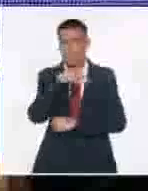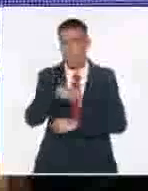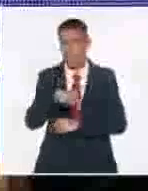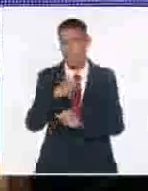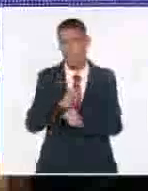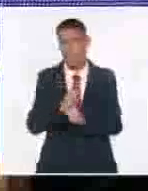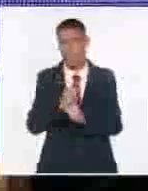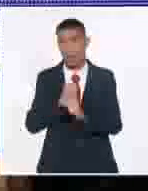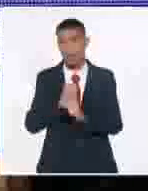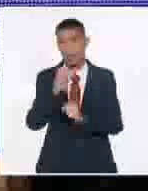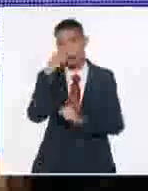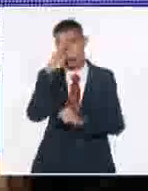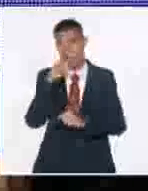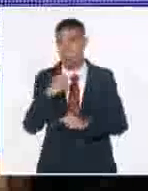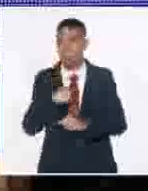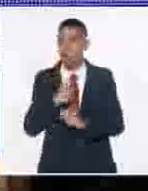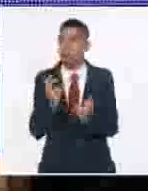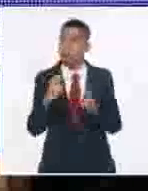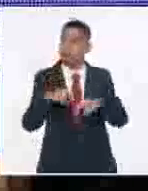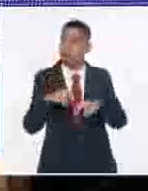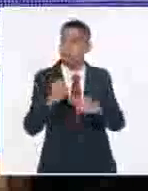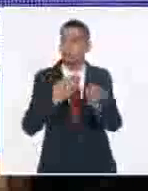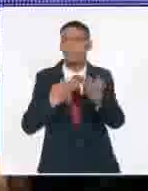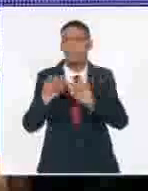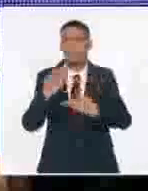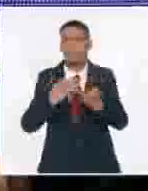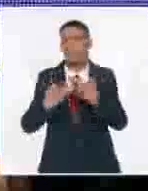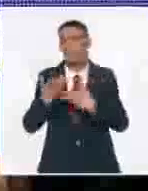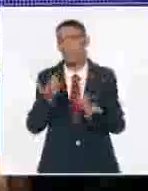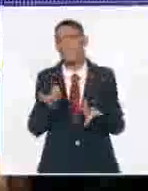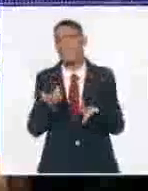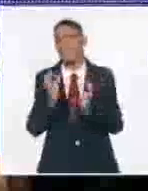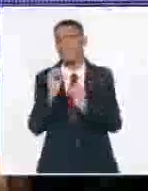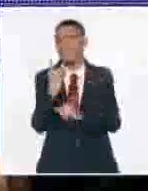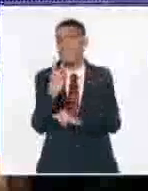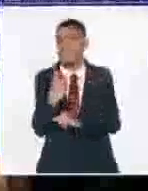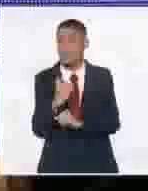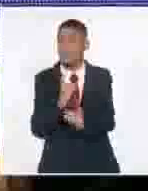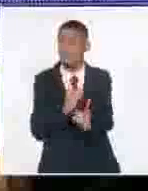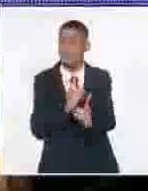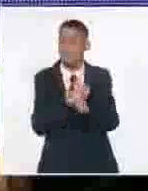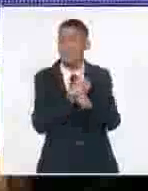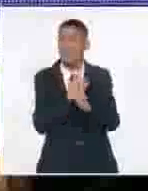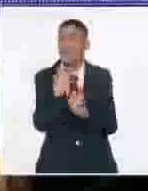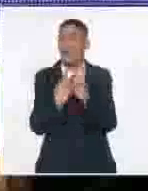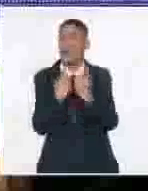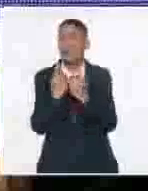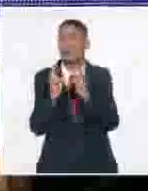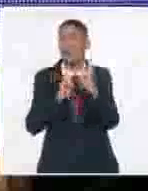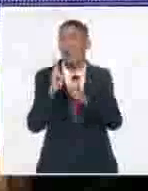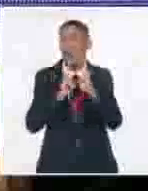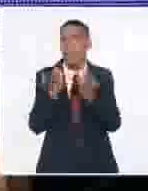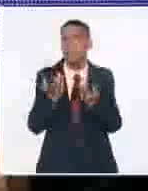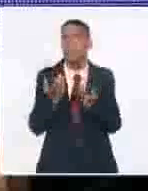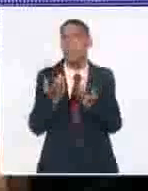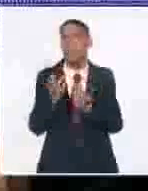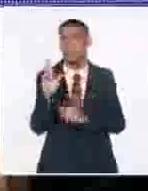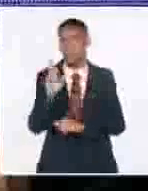con quienes intercambié sobre la necesidad de encontrar una salida